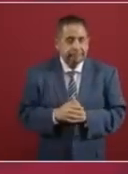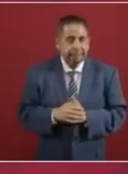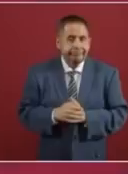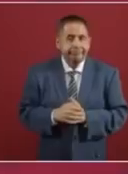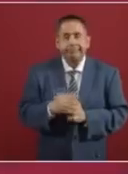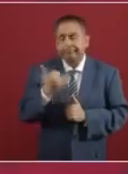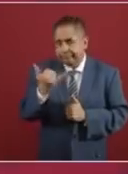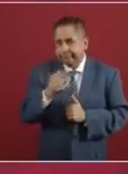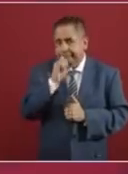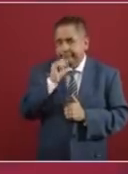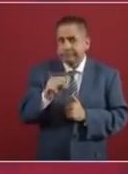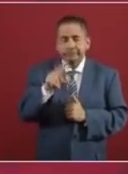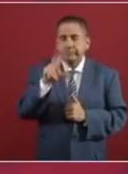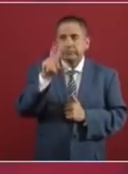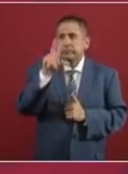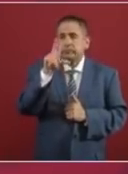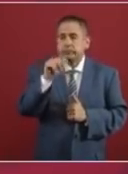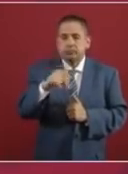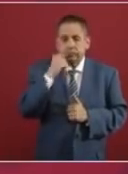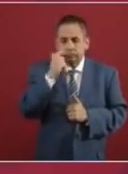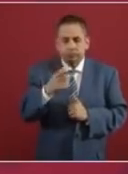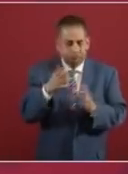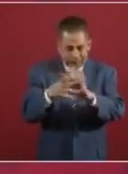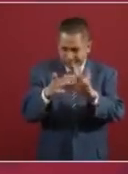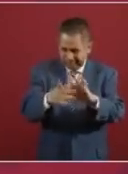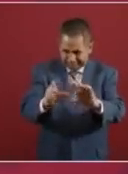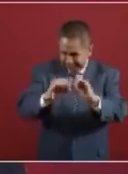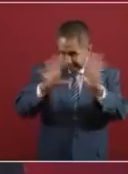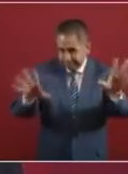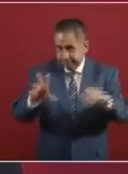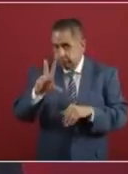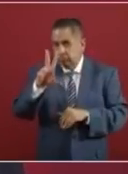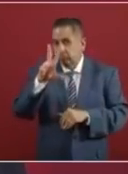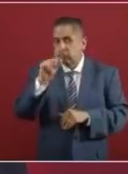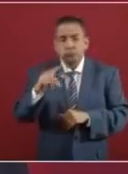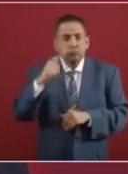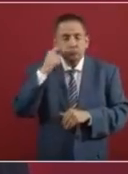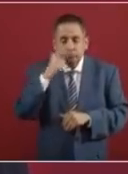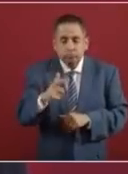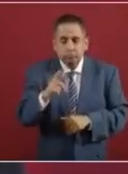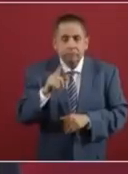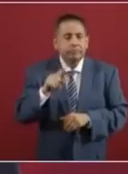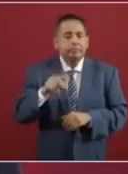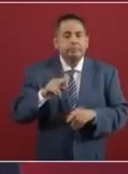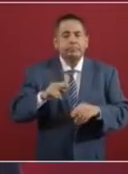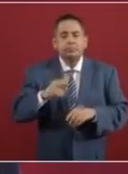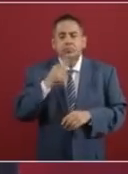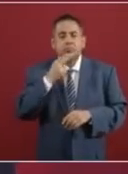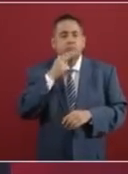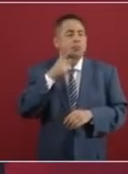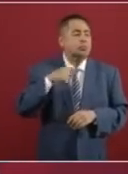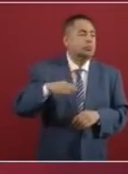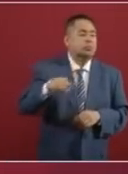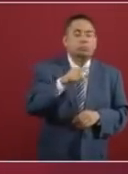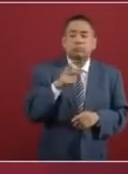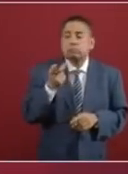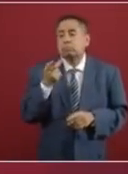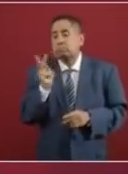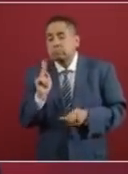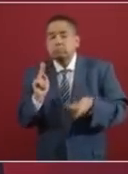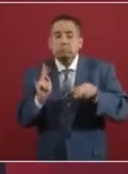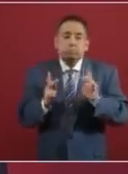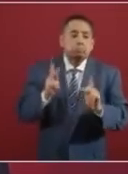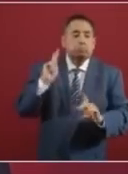quiero, así lo digo con toda claridad, que utilicen de excusa